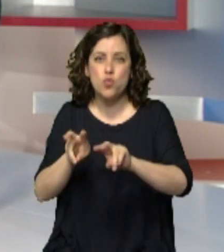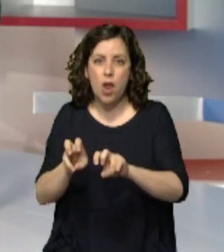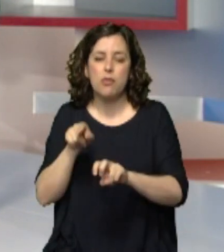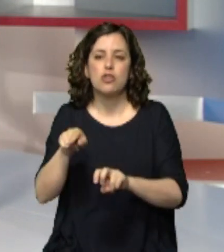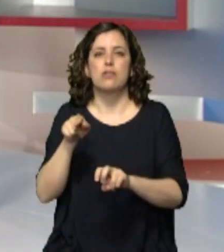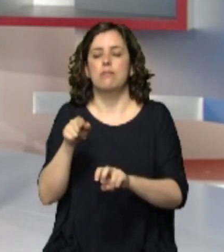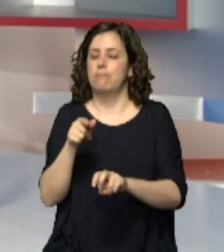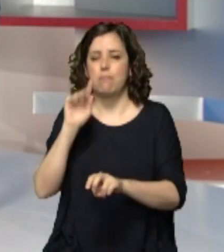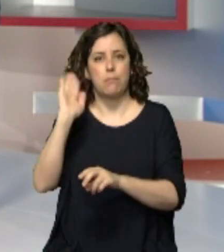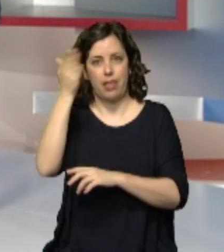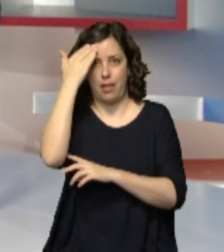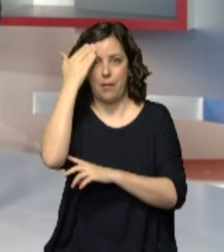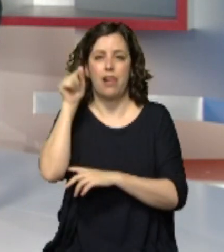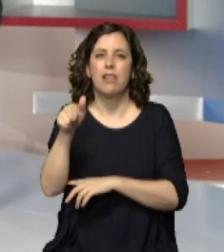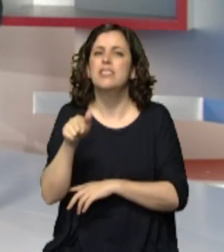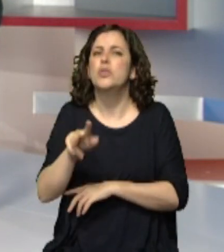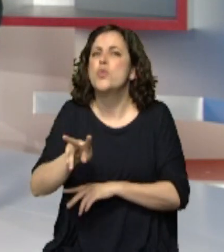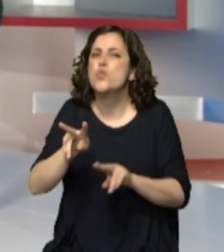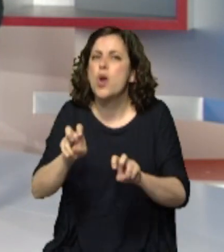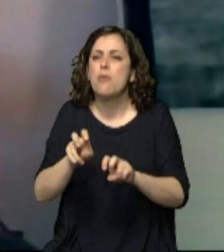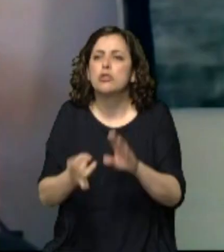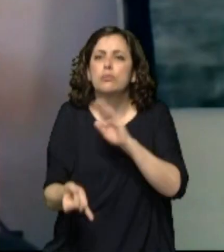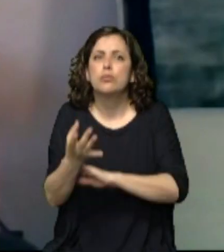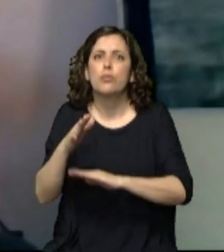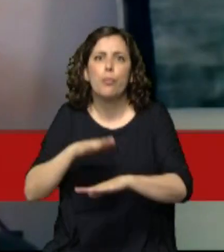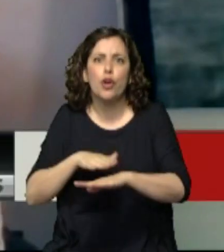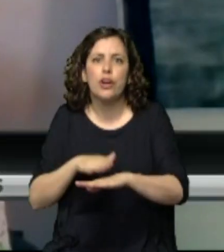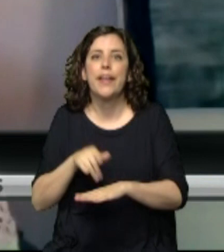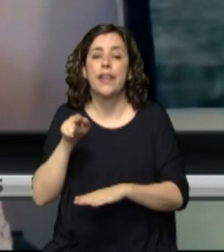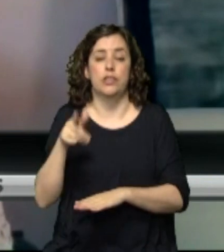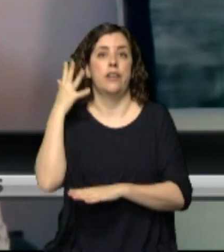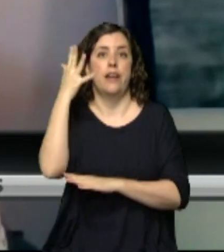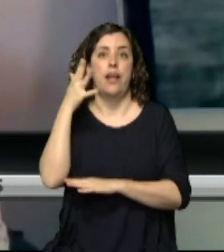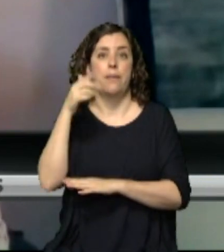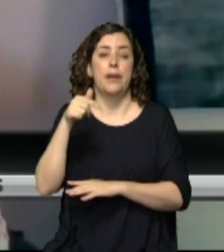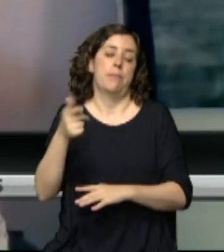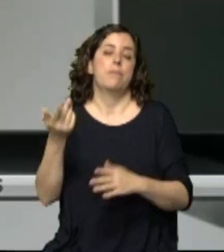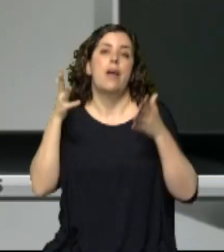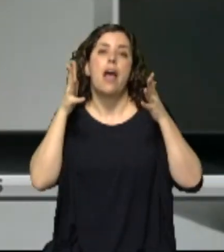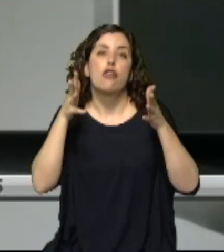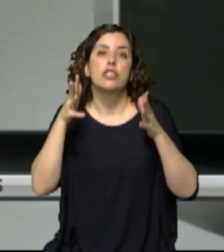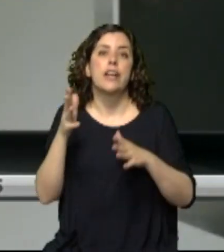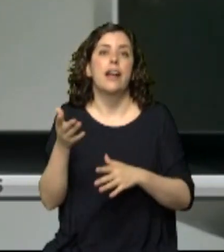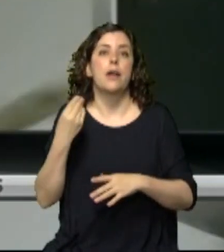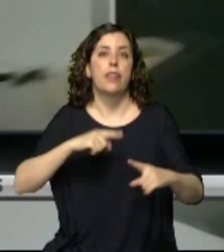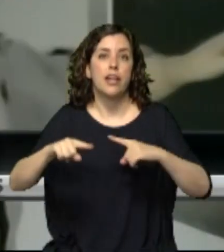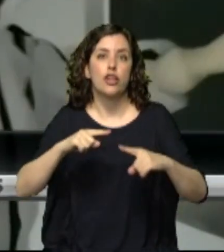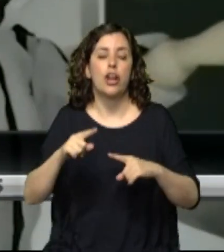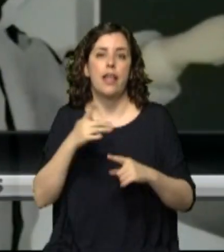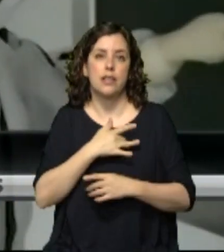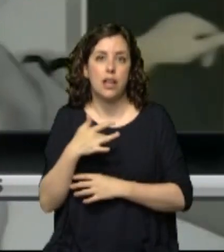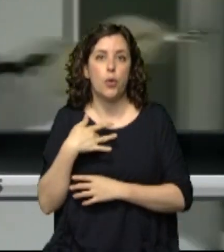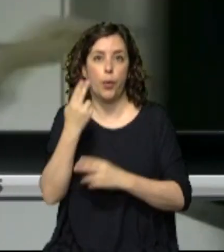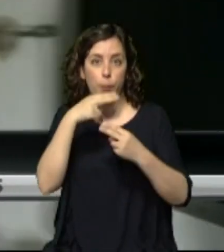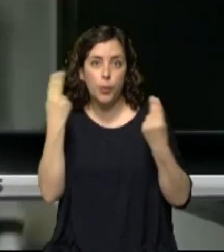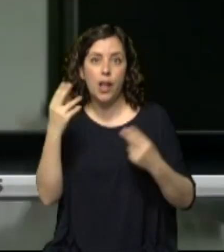saber de dónde vienen esos nuevos contagios en Navarra. Es la recomendación que ha hecho la directora de Salud Pública de la OMS,